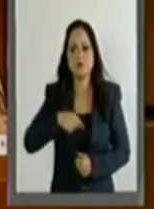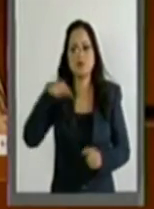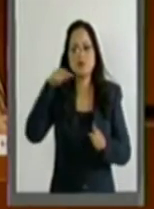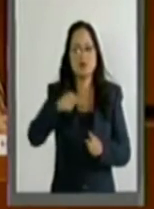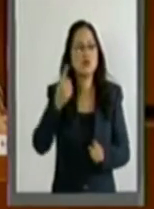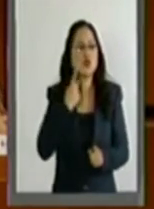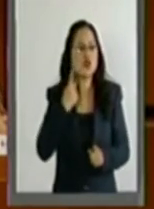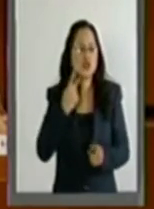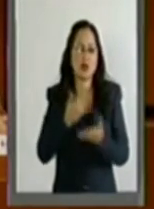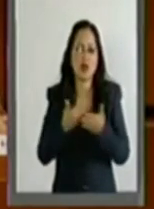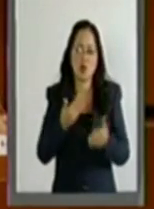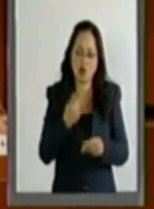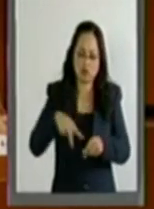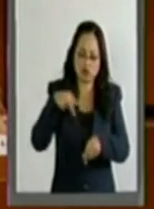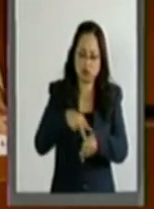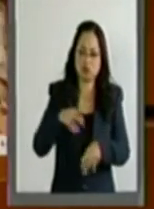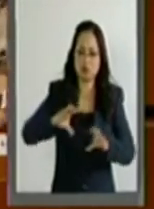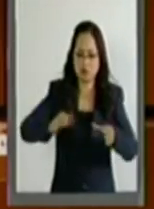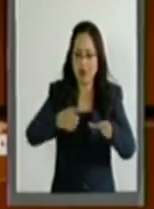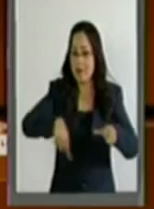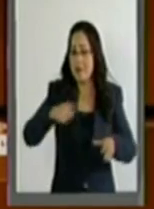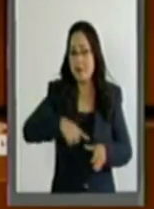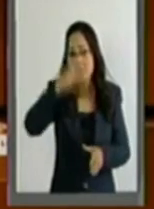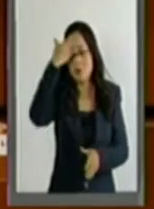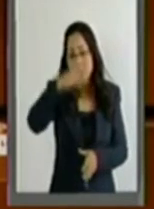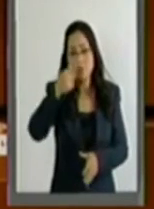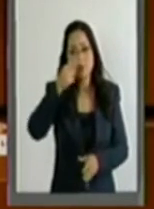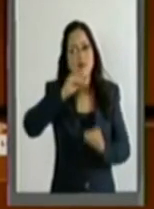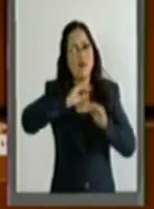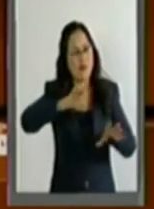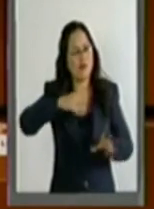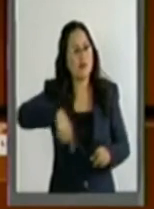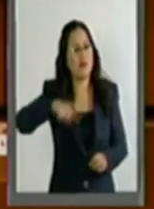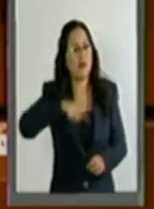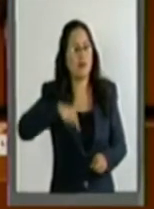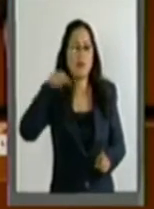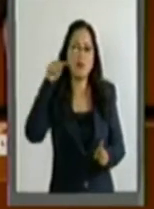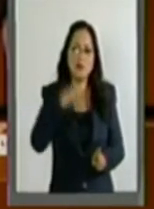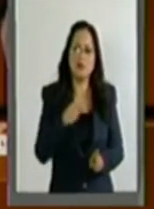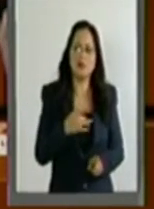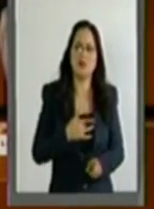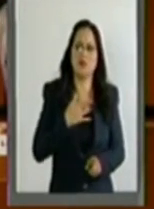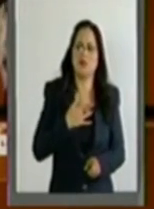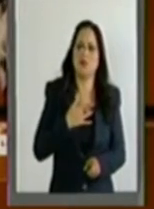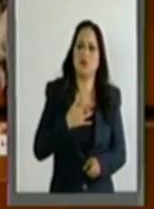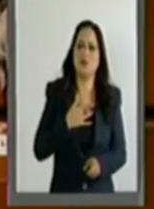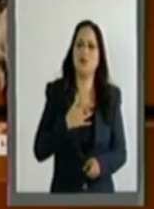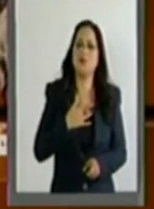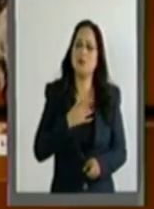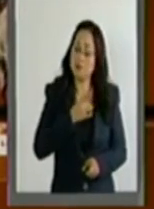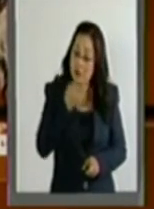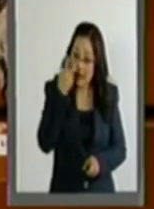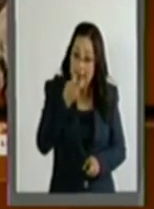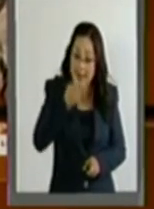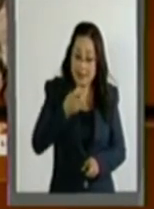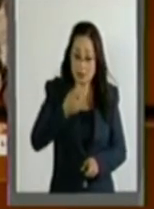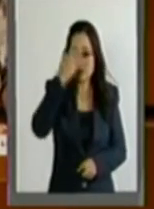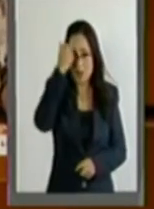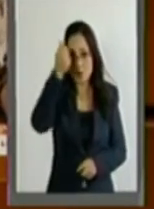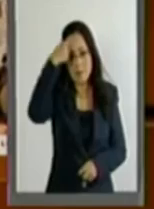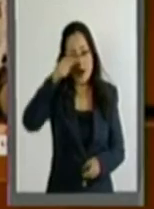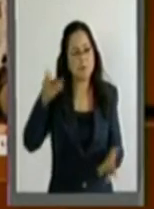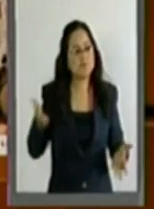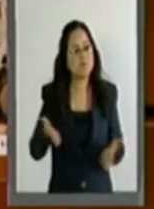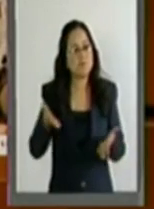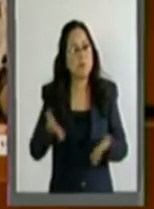que estamos aquí y sabemos perfectamente bien que el sentimiento debe de animar los